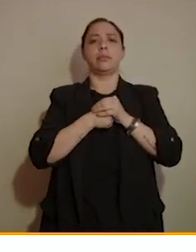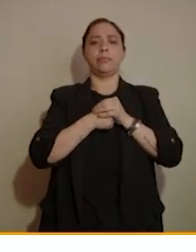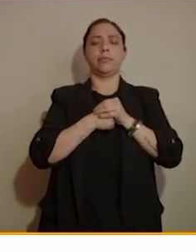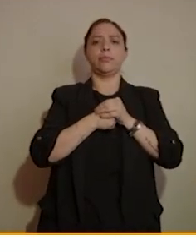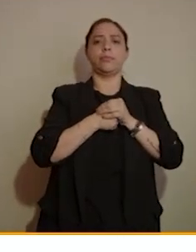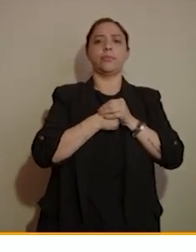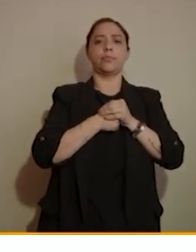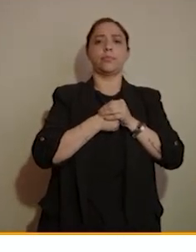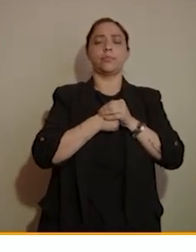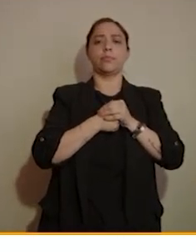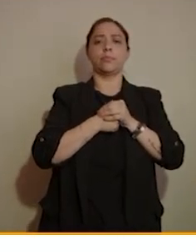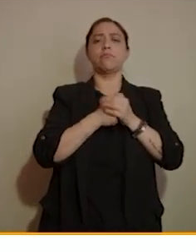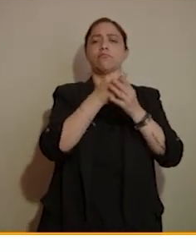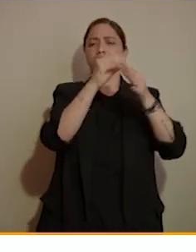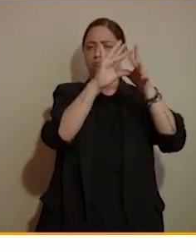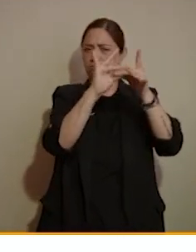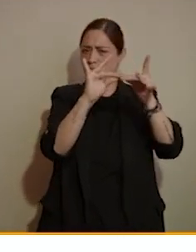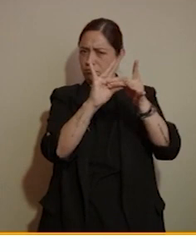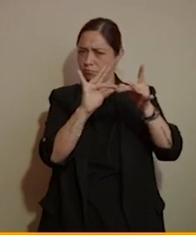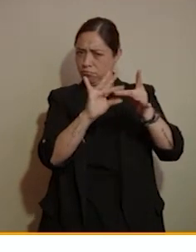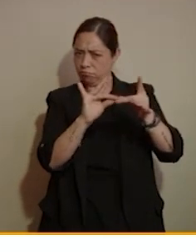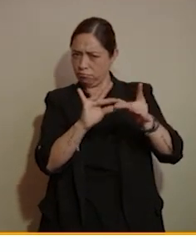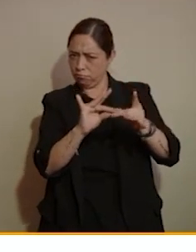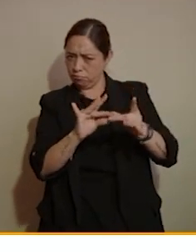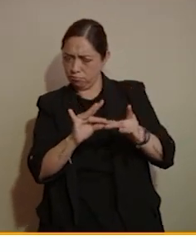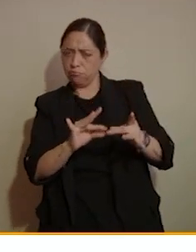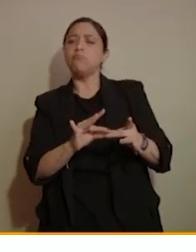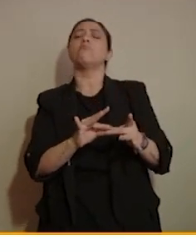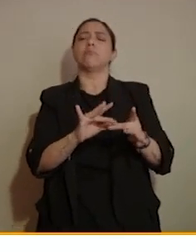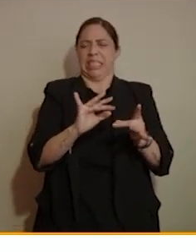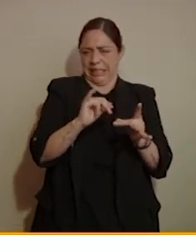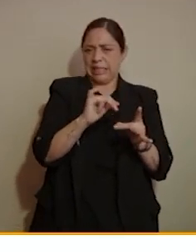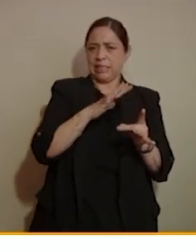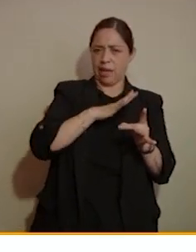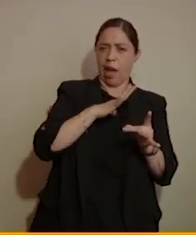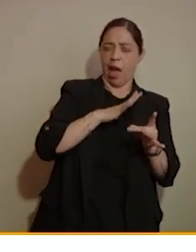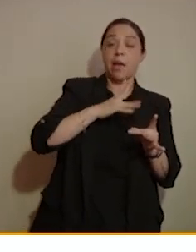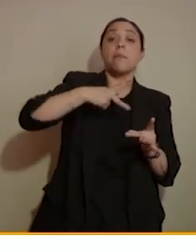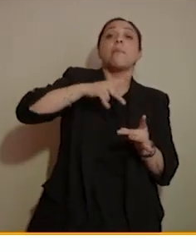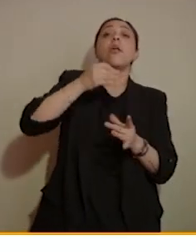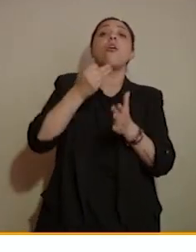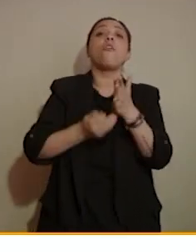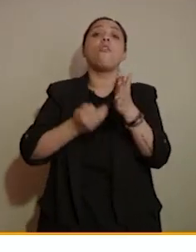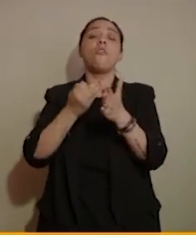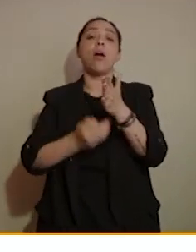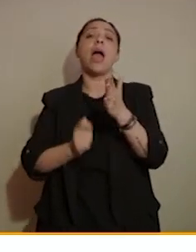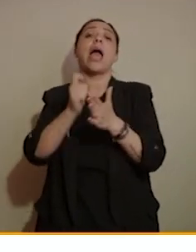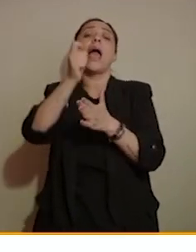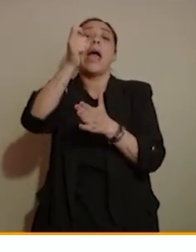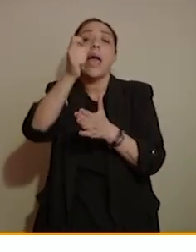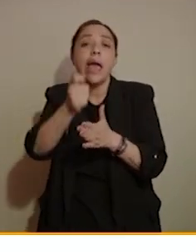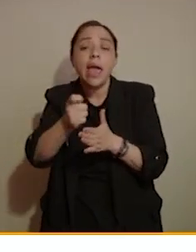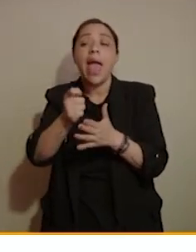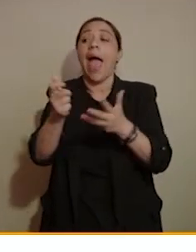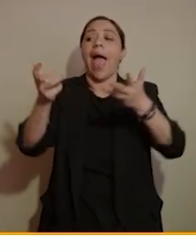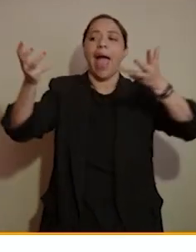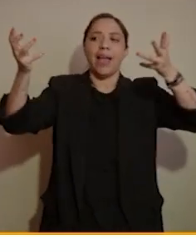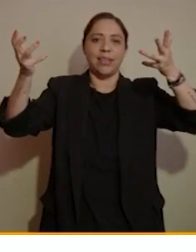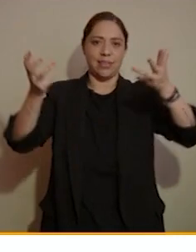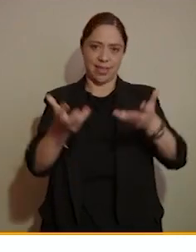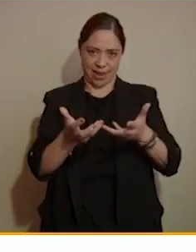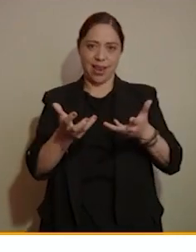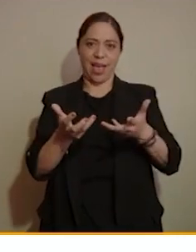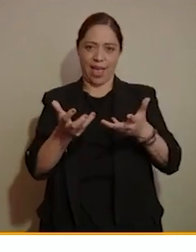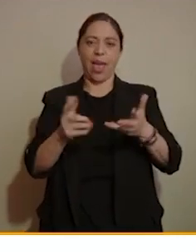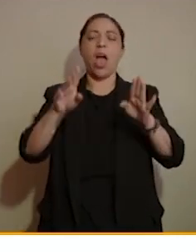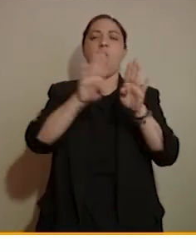orientativo desplegado y mapeado, todavía falta una incorporación muy práctica, no solamente en los marcos